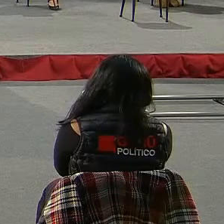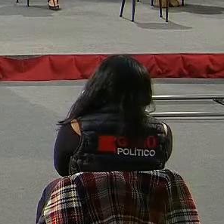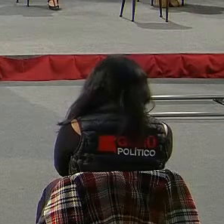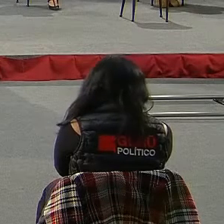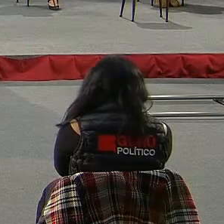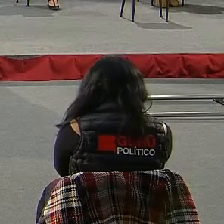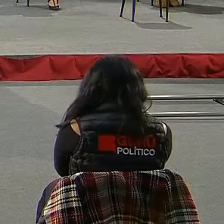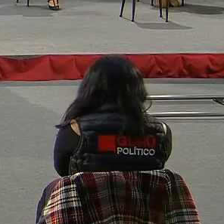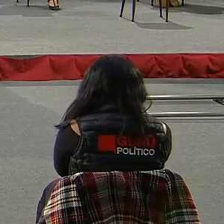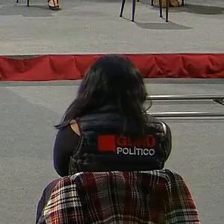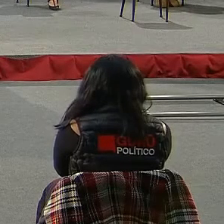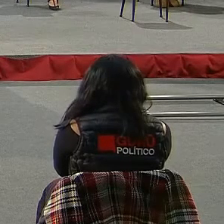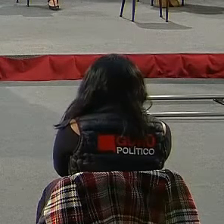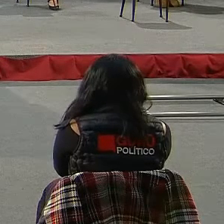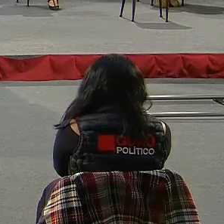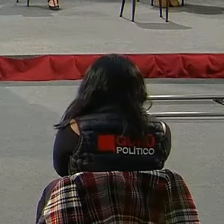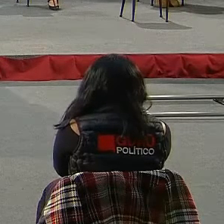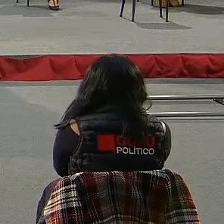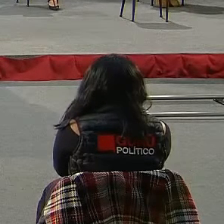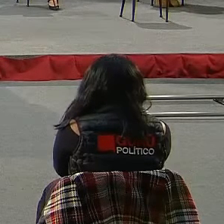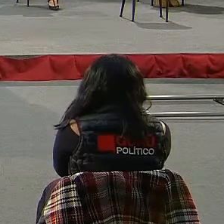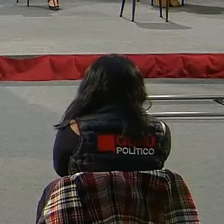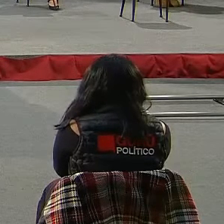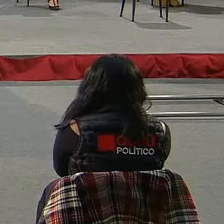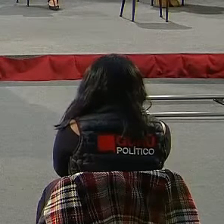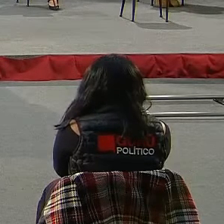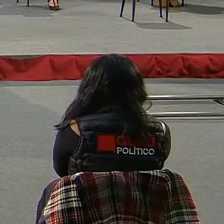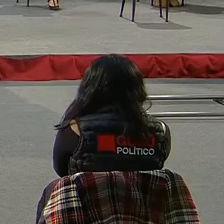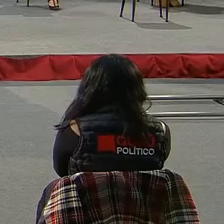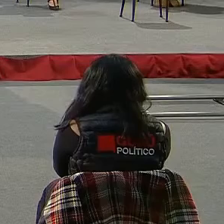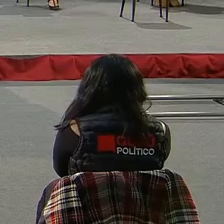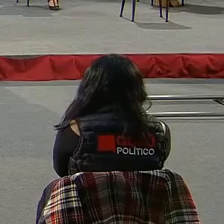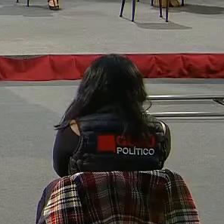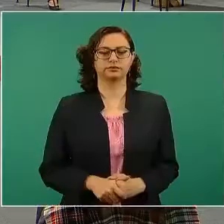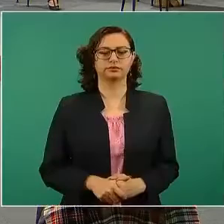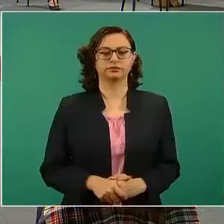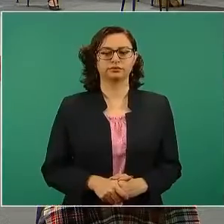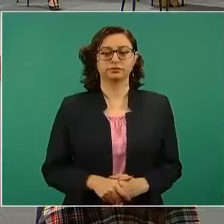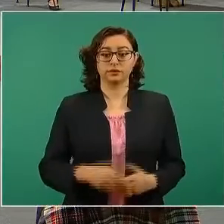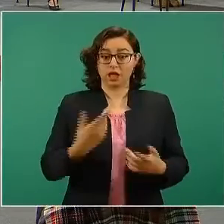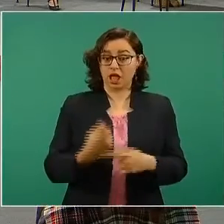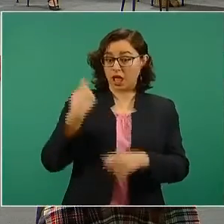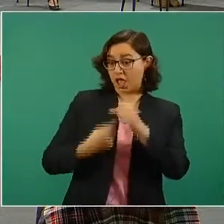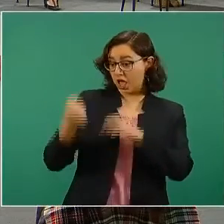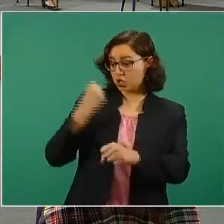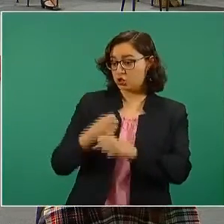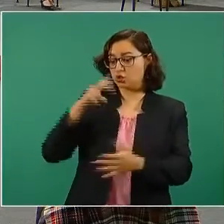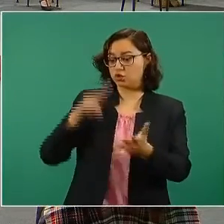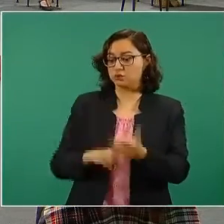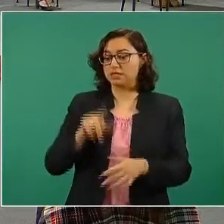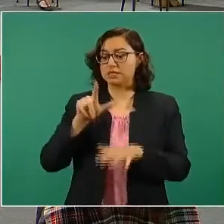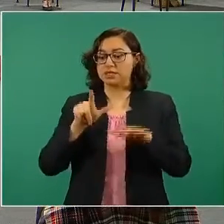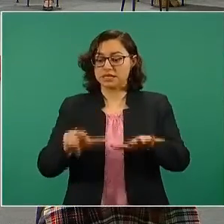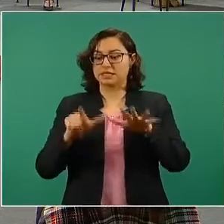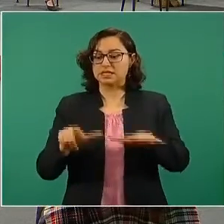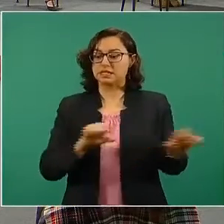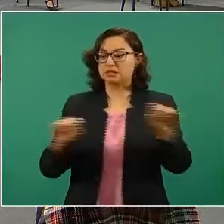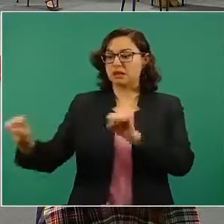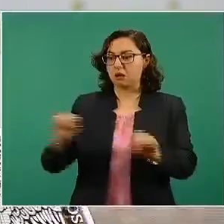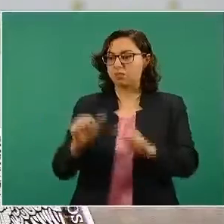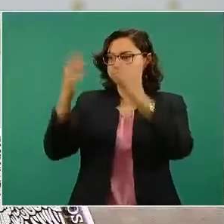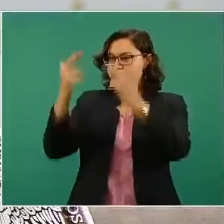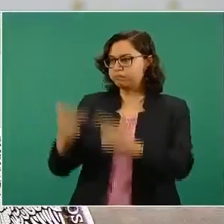septiembre de 2017 y los avances que hemos realizado en distintos conceptos que tienen que ver